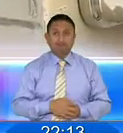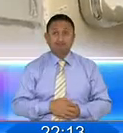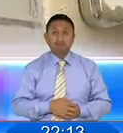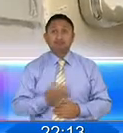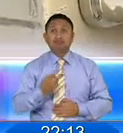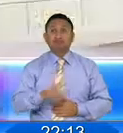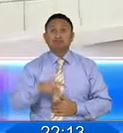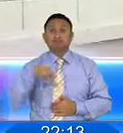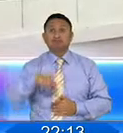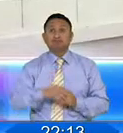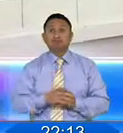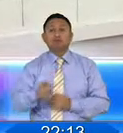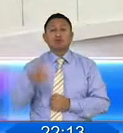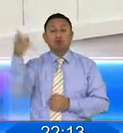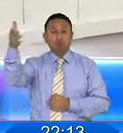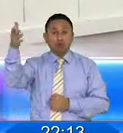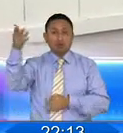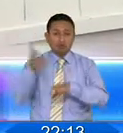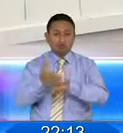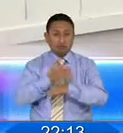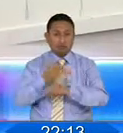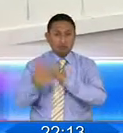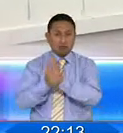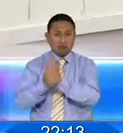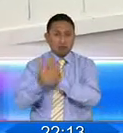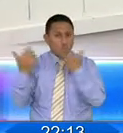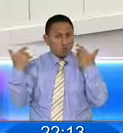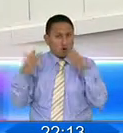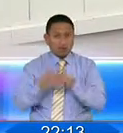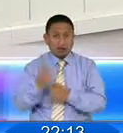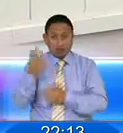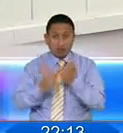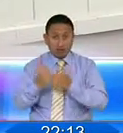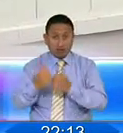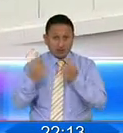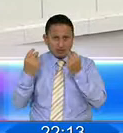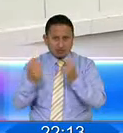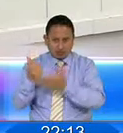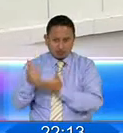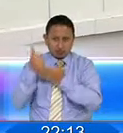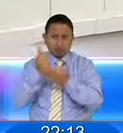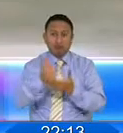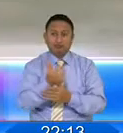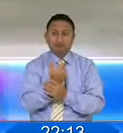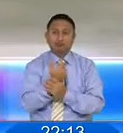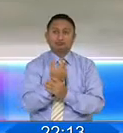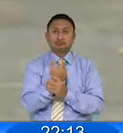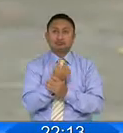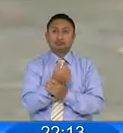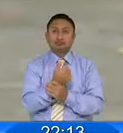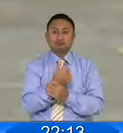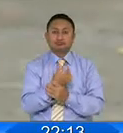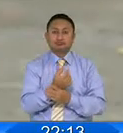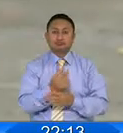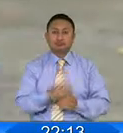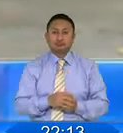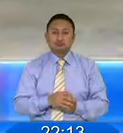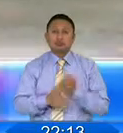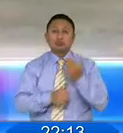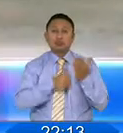que sus docentes fueron capacitados para atender cualquier novedad en torno a la seguridad de los alumnos el ministerio está